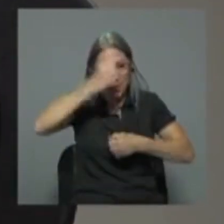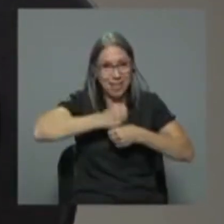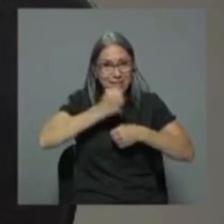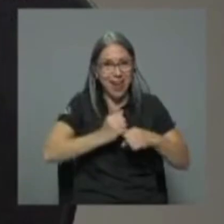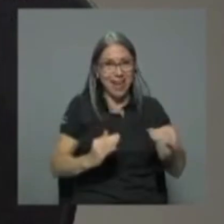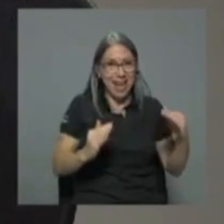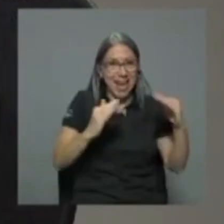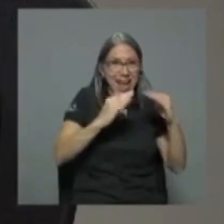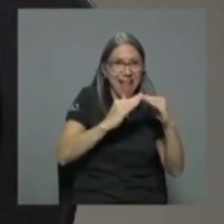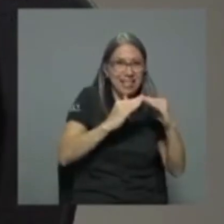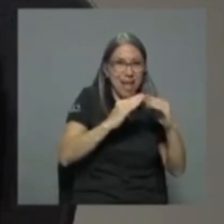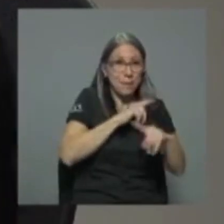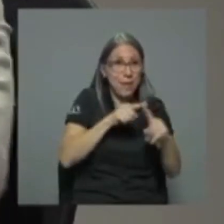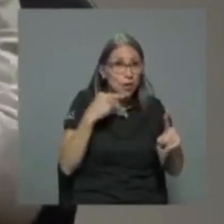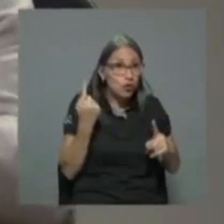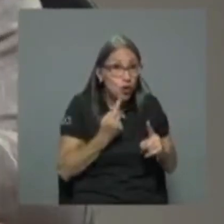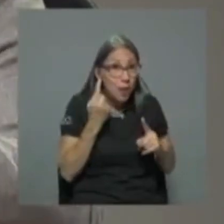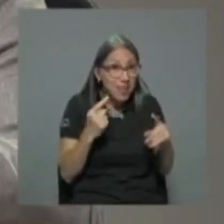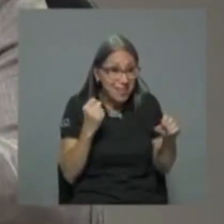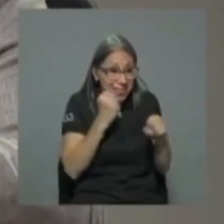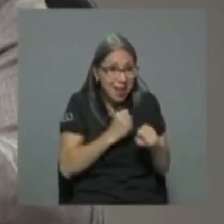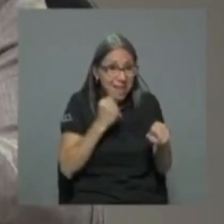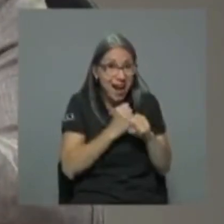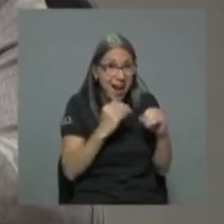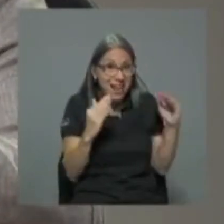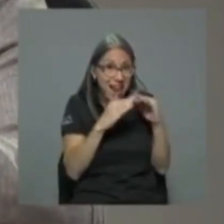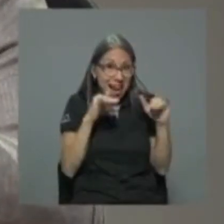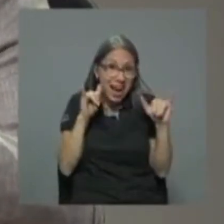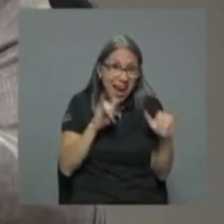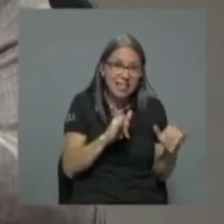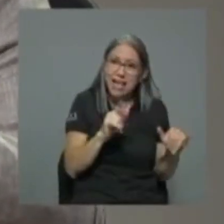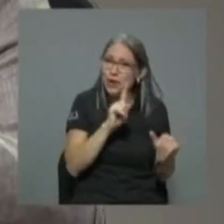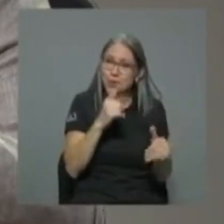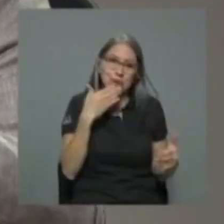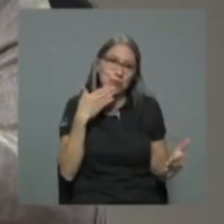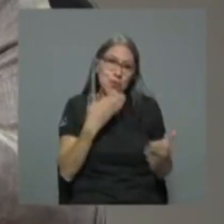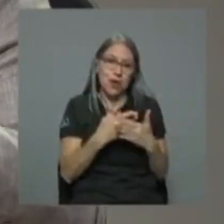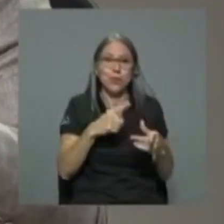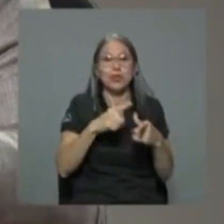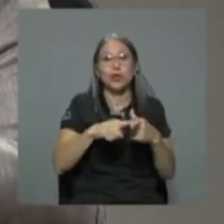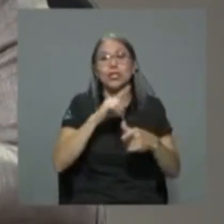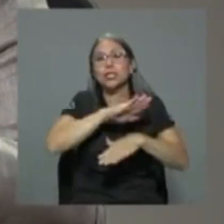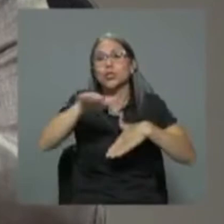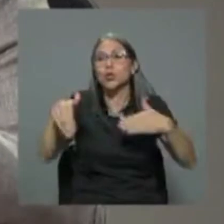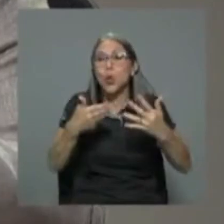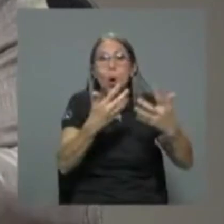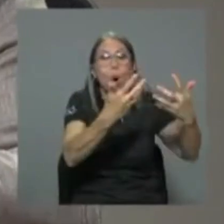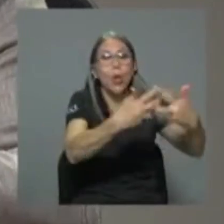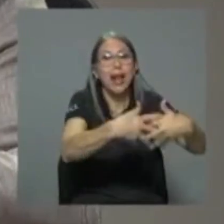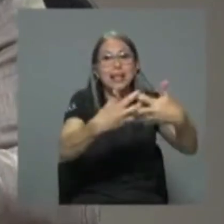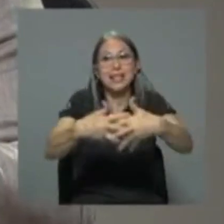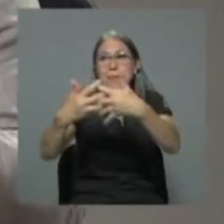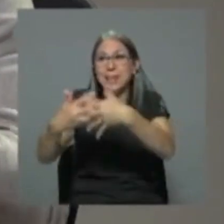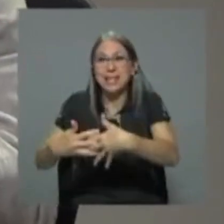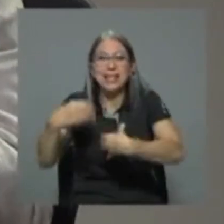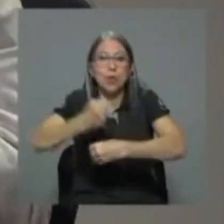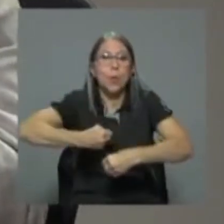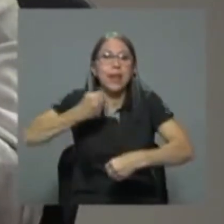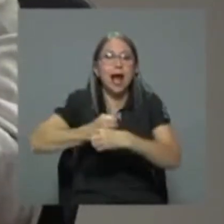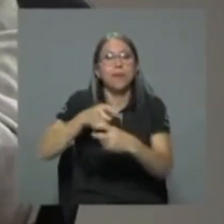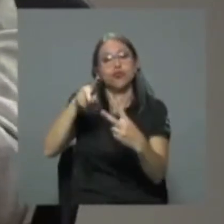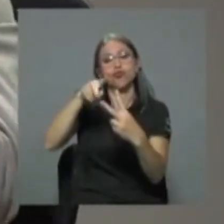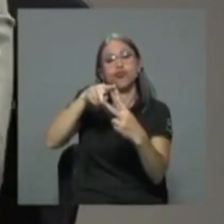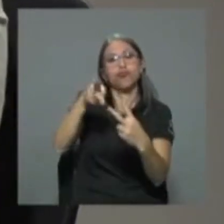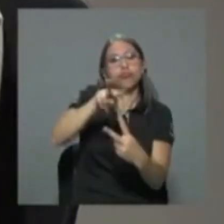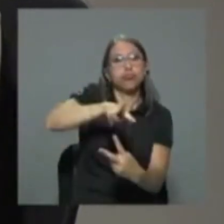desde la casa tampoco es un buen consejero. Entonces, todas las empresas hoy en día operamos de manera híbrida,